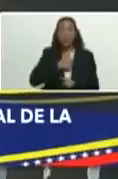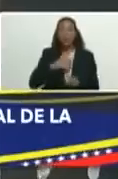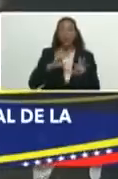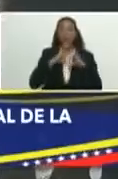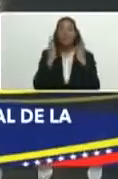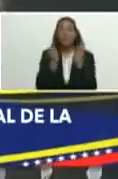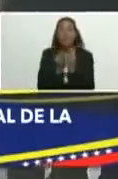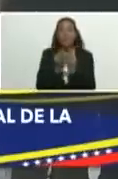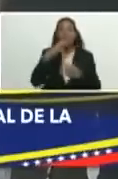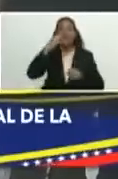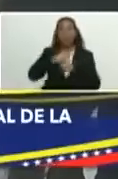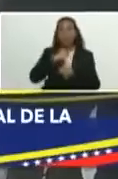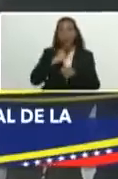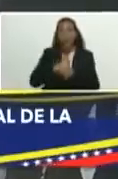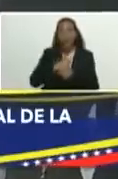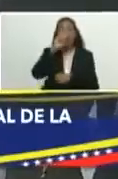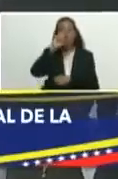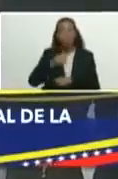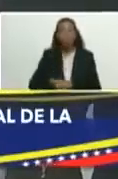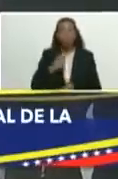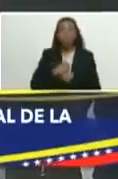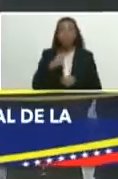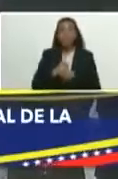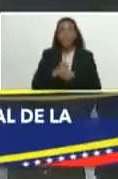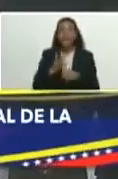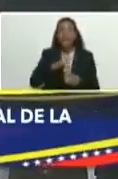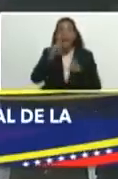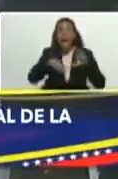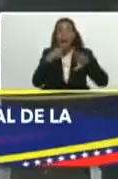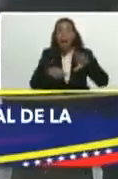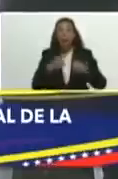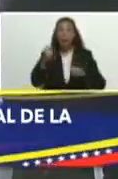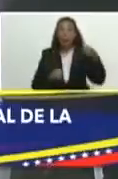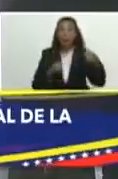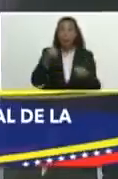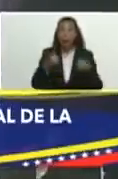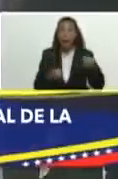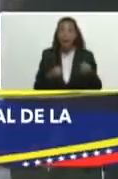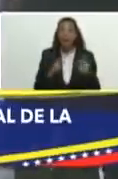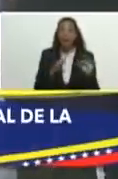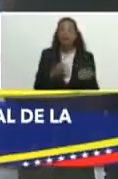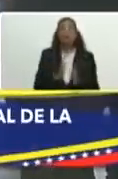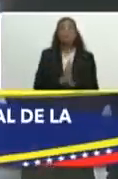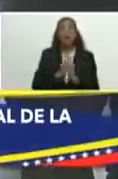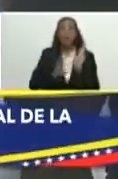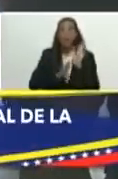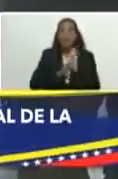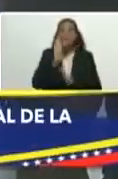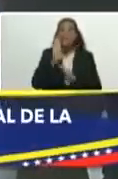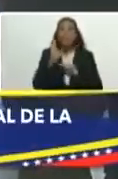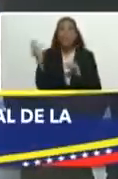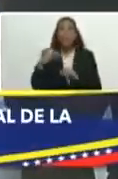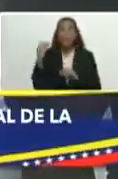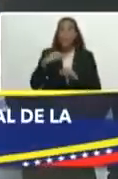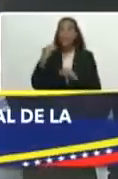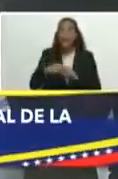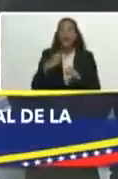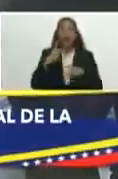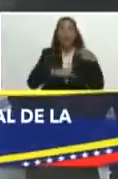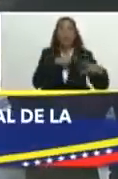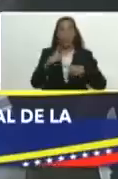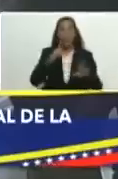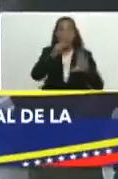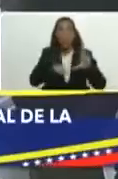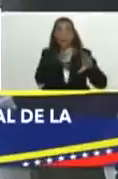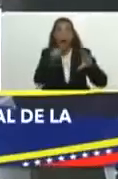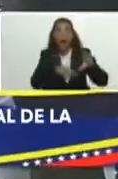familia trabajadora de Cauchos de Venezuela, que ahora está, mira, creciendo en la producción.